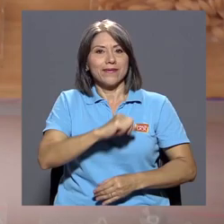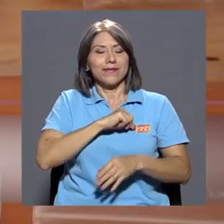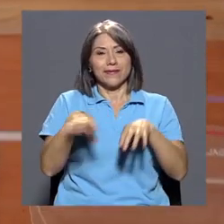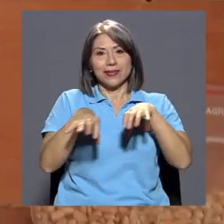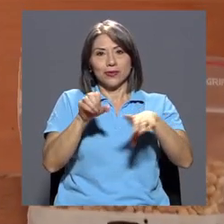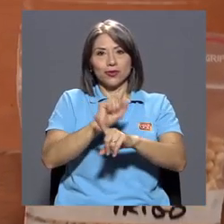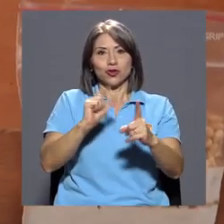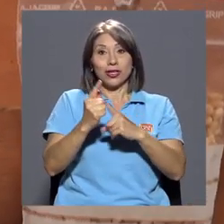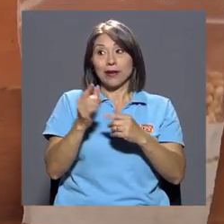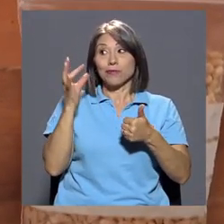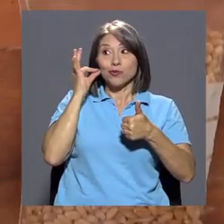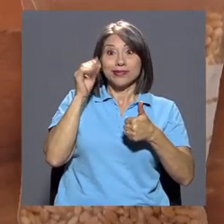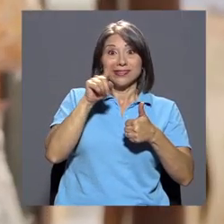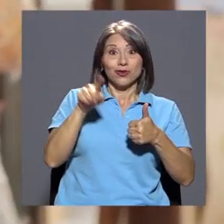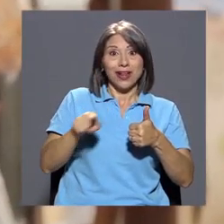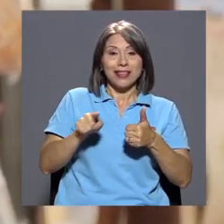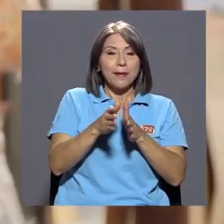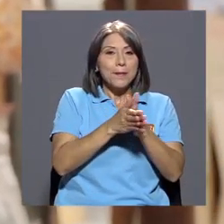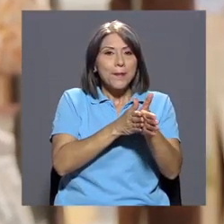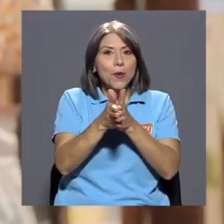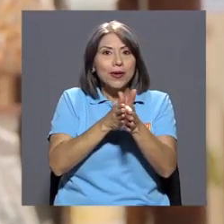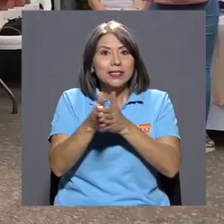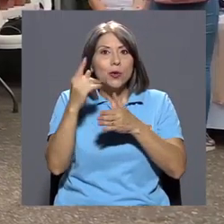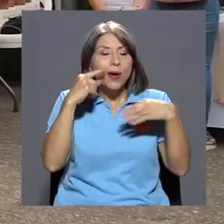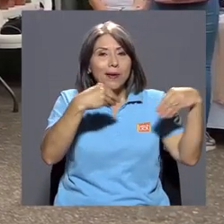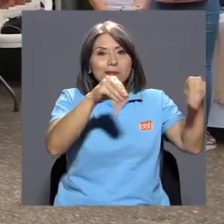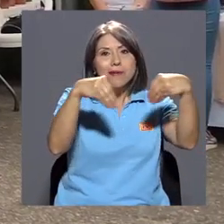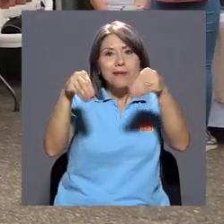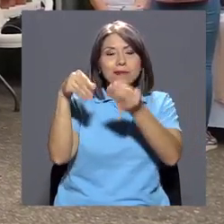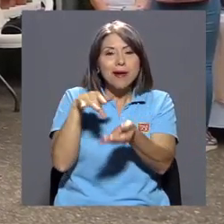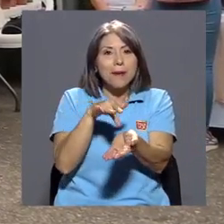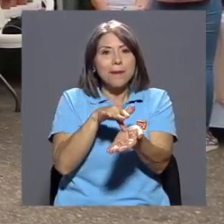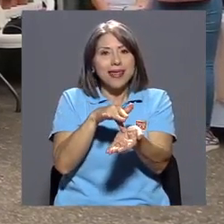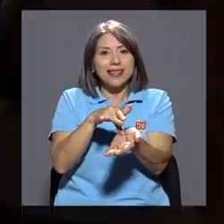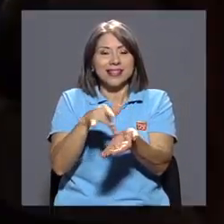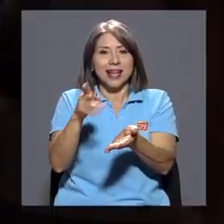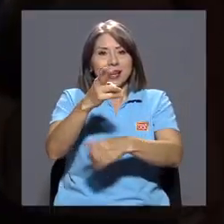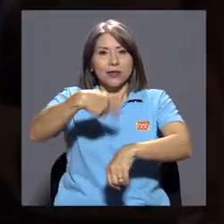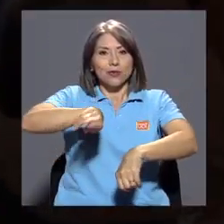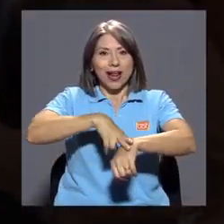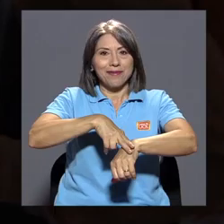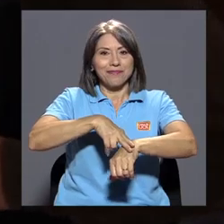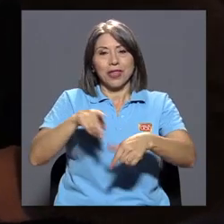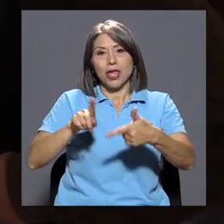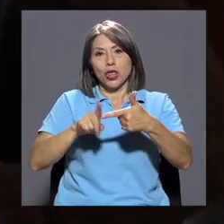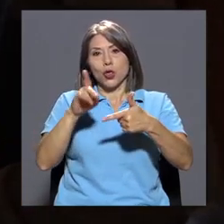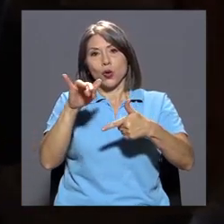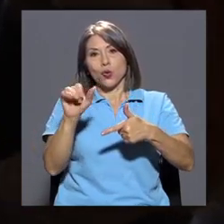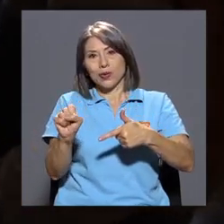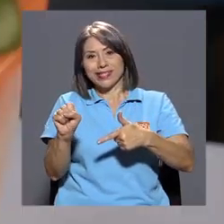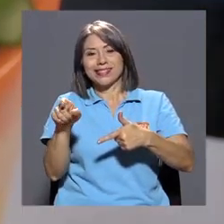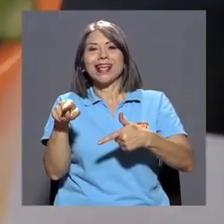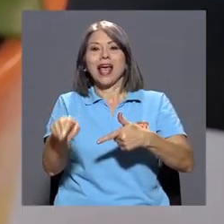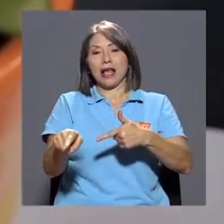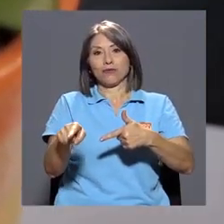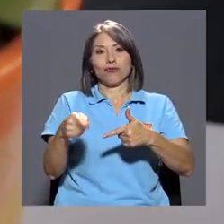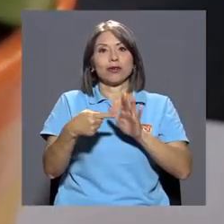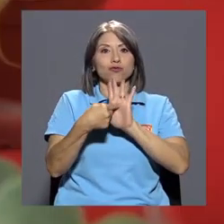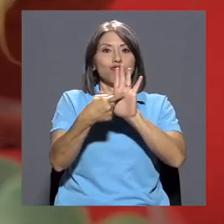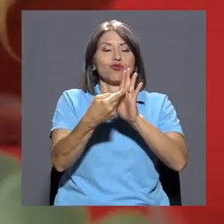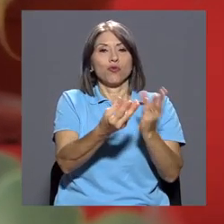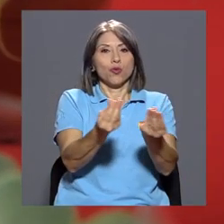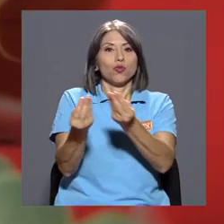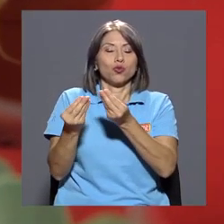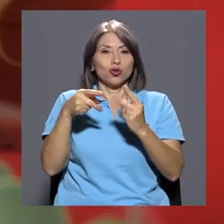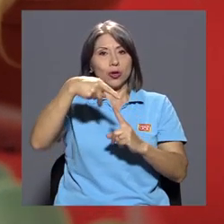Acción Social. Zoraida aprovechó el espacio para ofrecer sus productos de medicina natural y don Luis expuso al público la línea de productos